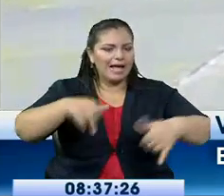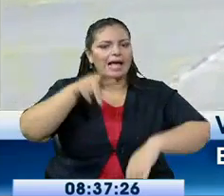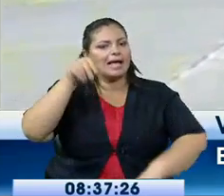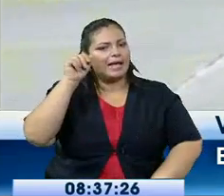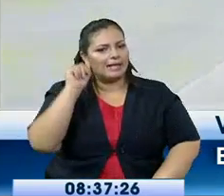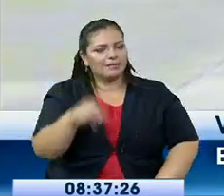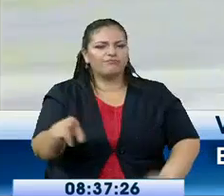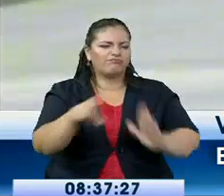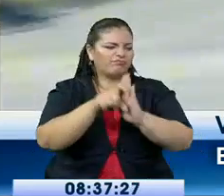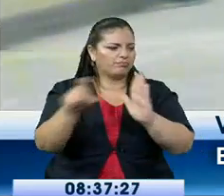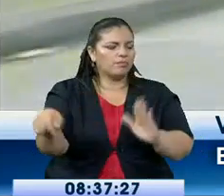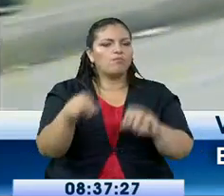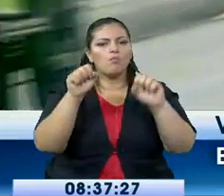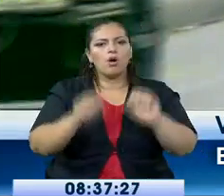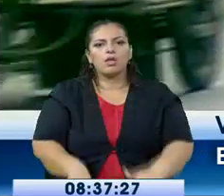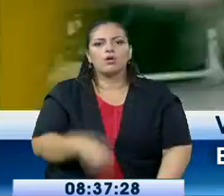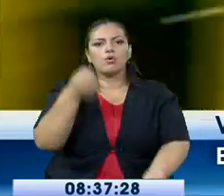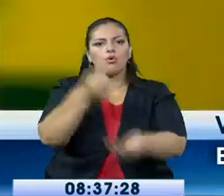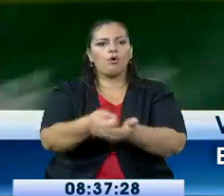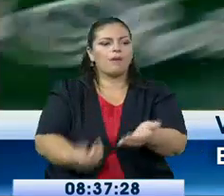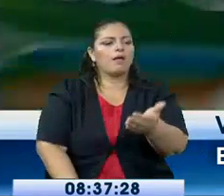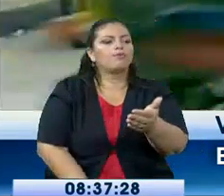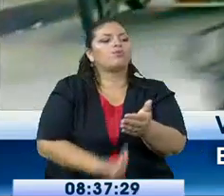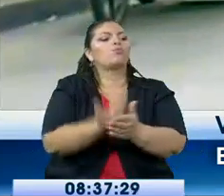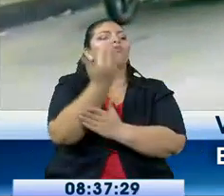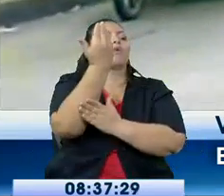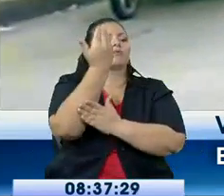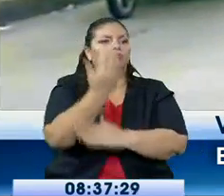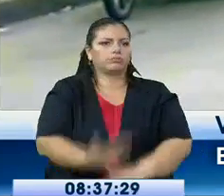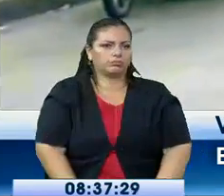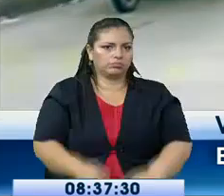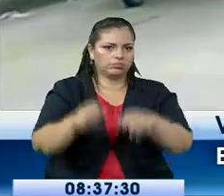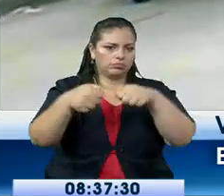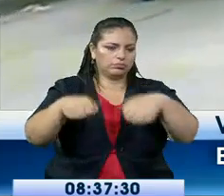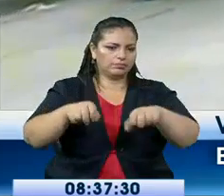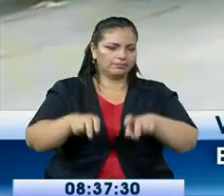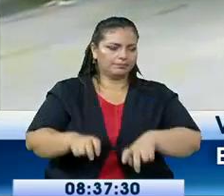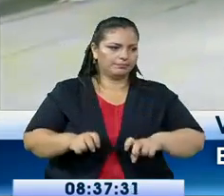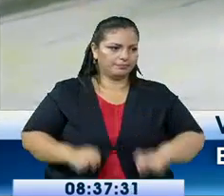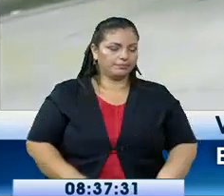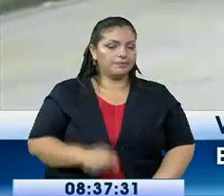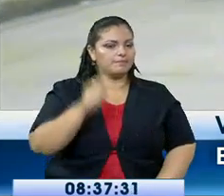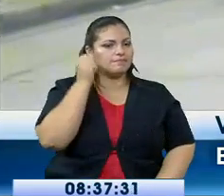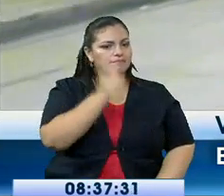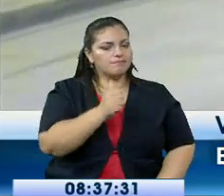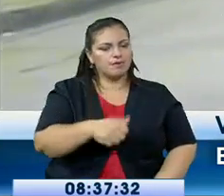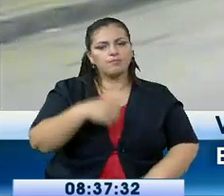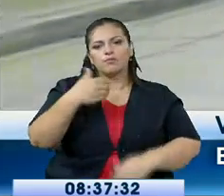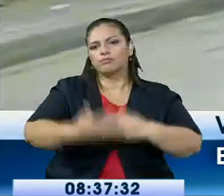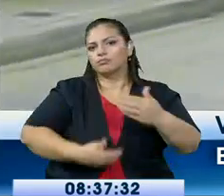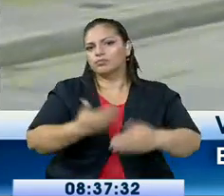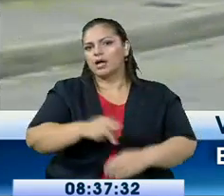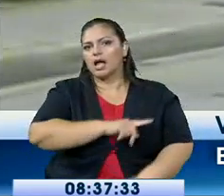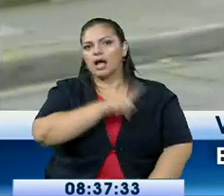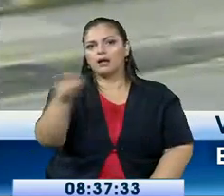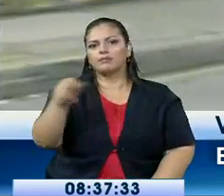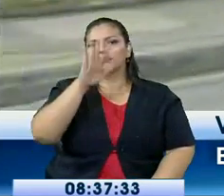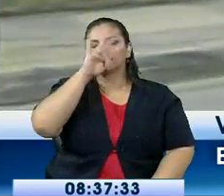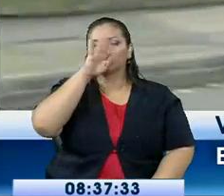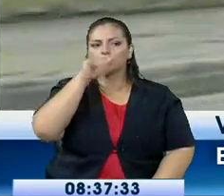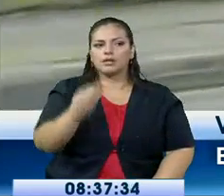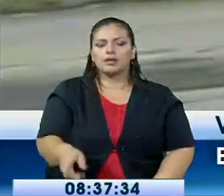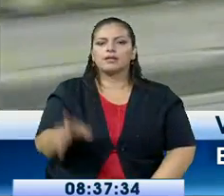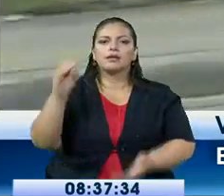la compra. Tienen ellos que realizar el trámite de habilitación de estos vehículos en el sistema.